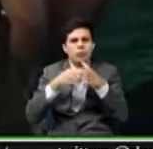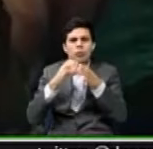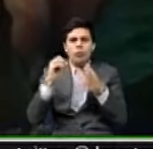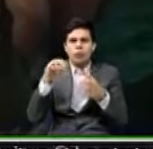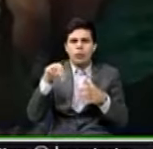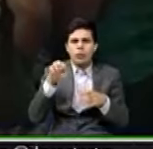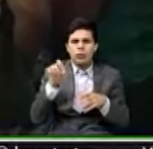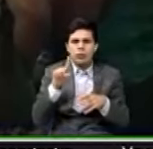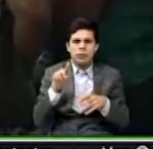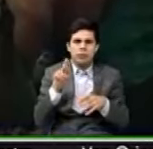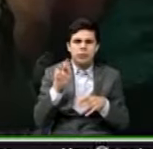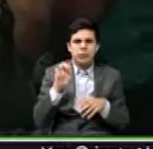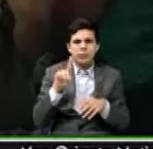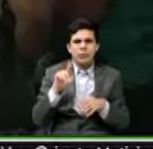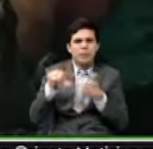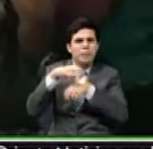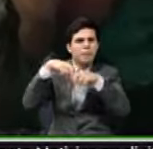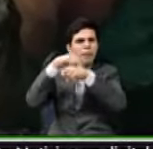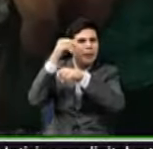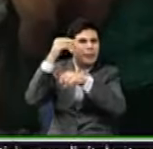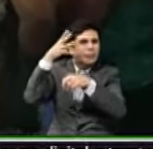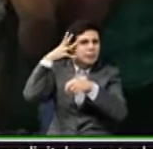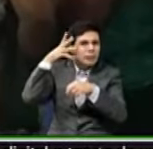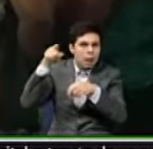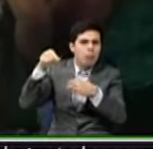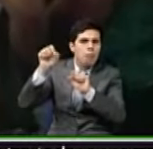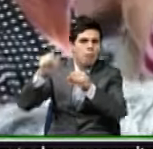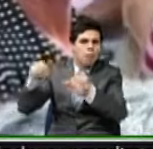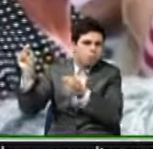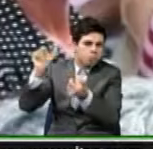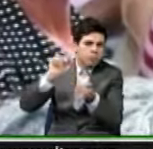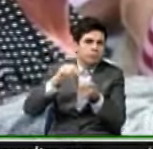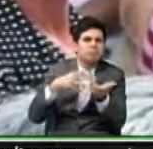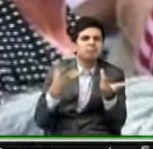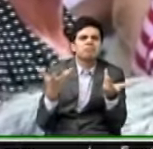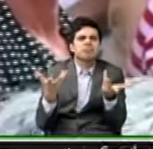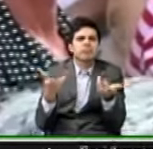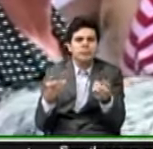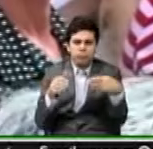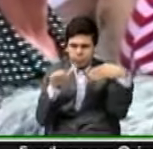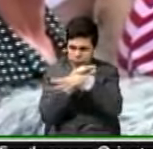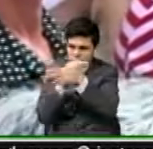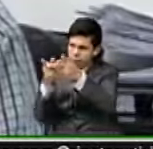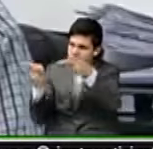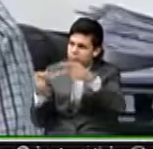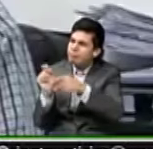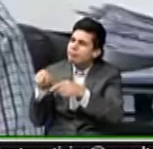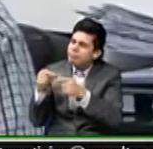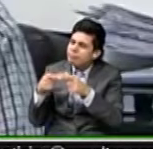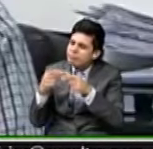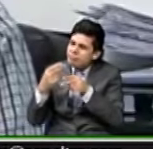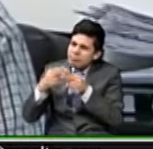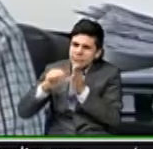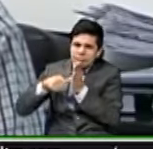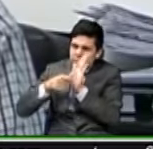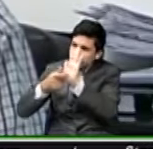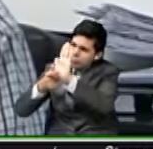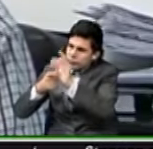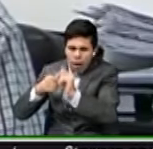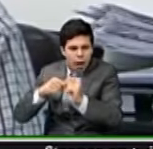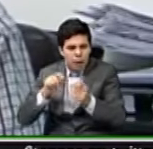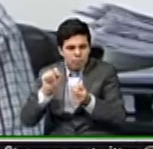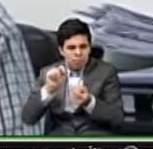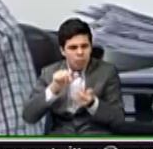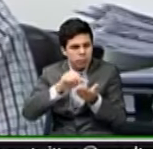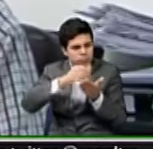que tiene la oficina principal en el parque santander que el pago lo realiza de los puntos de pago a los cuales ellos tienen conocimientos normalmente únicamente